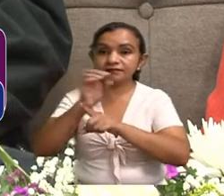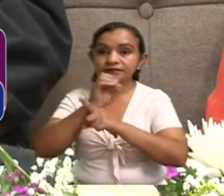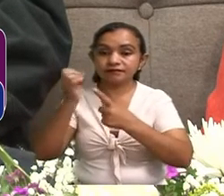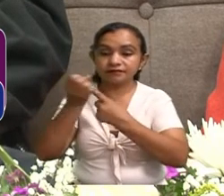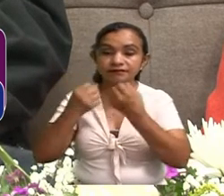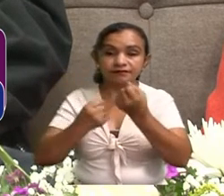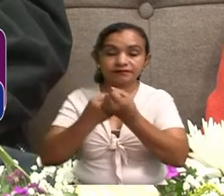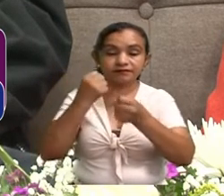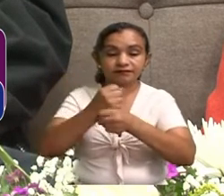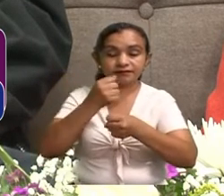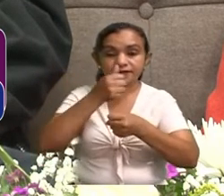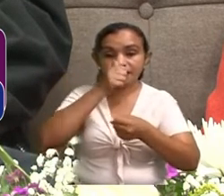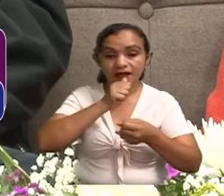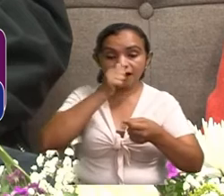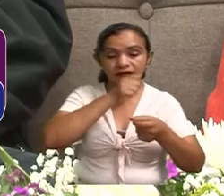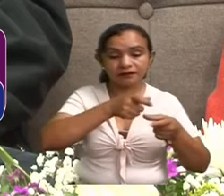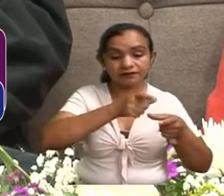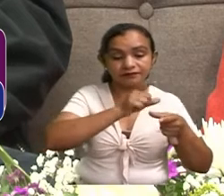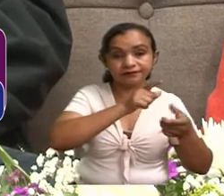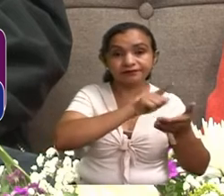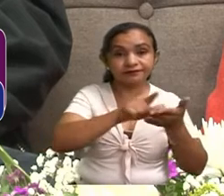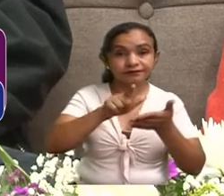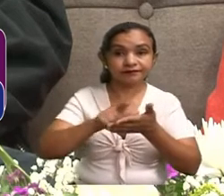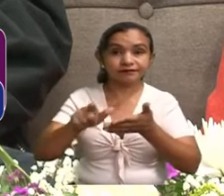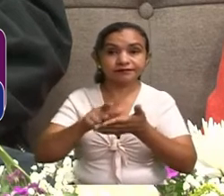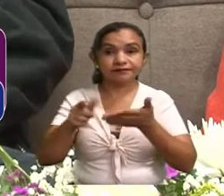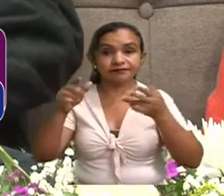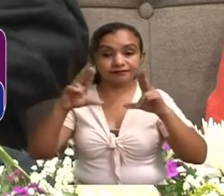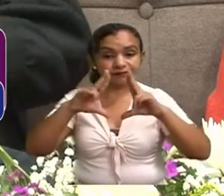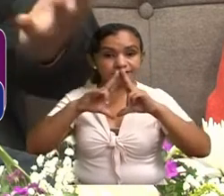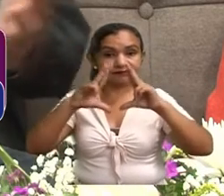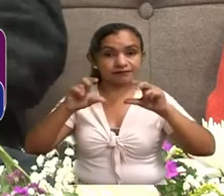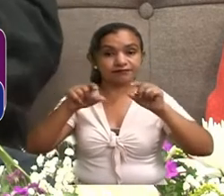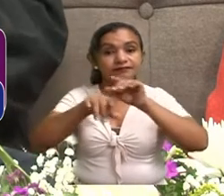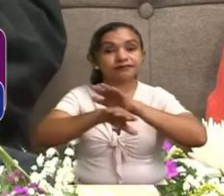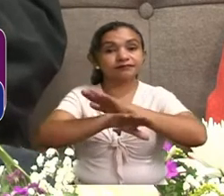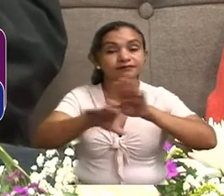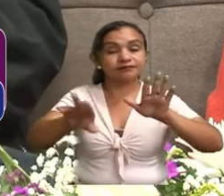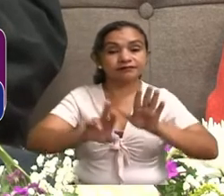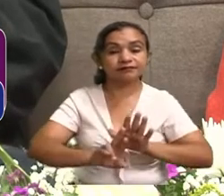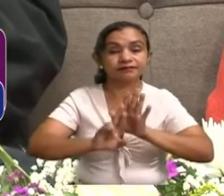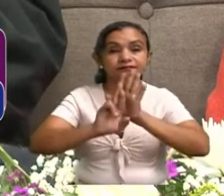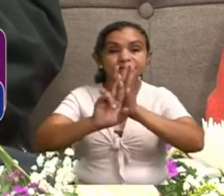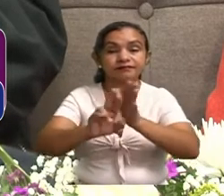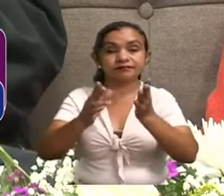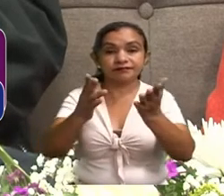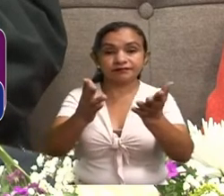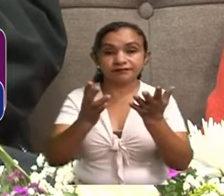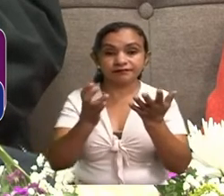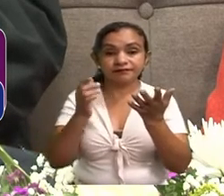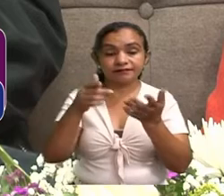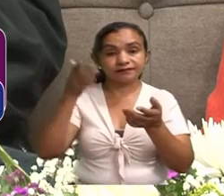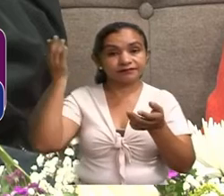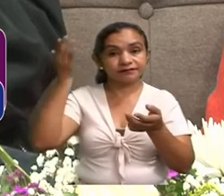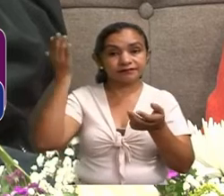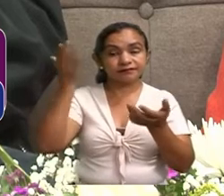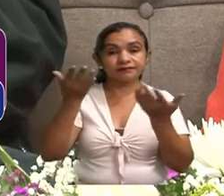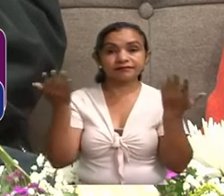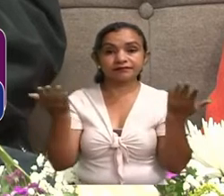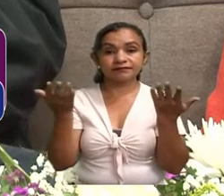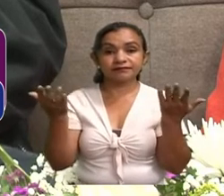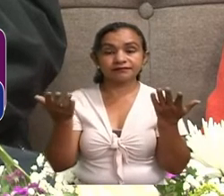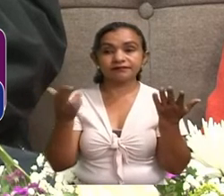en el sector de agua potable y saneamiento. Y vamos a dejar al final los resultados que queremos nosotros de este congreso, es que